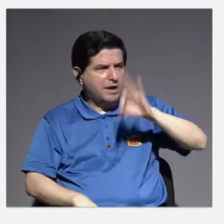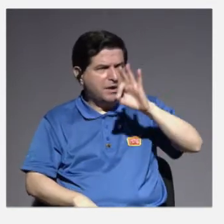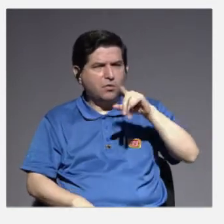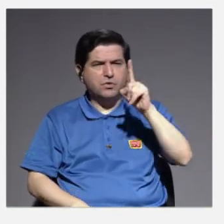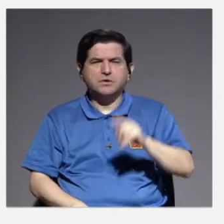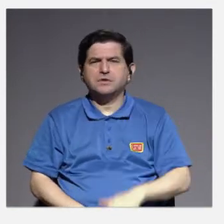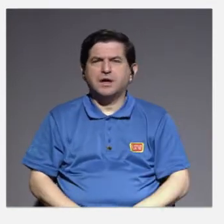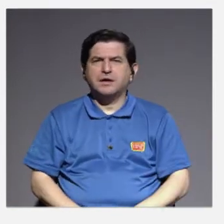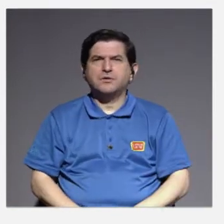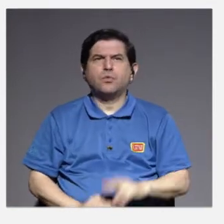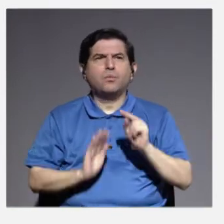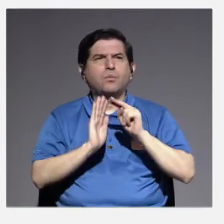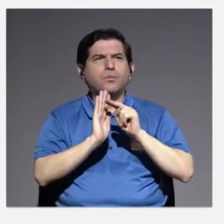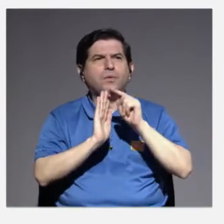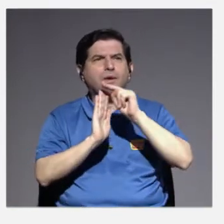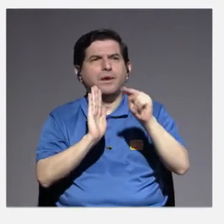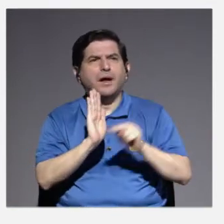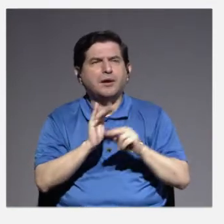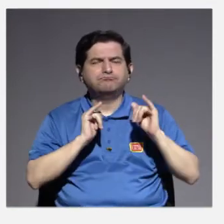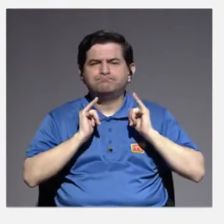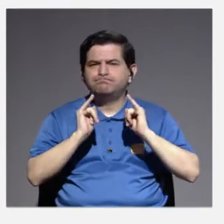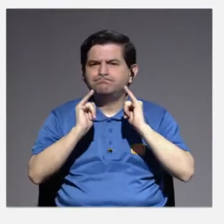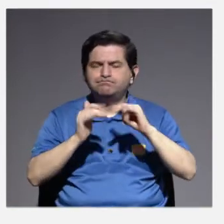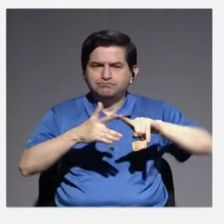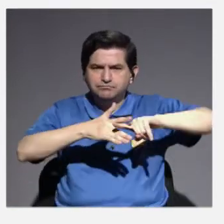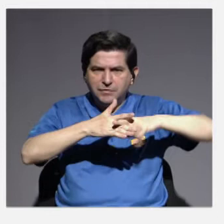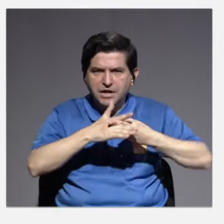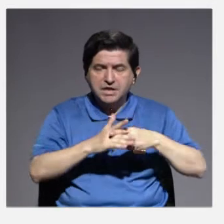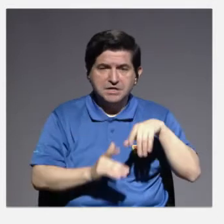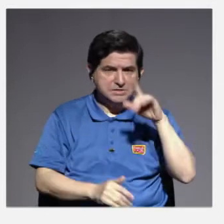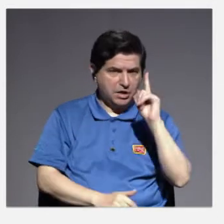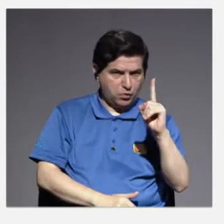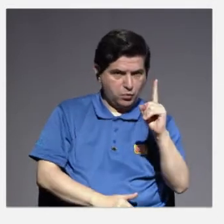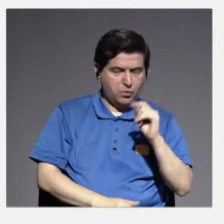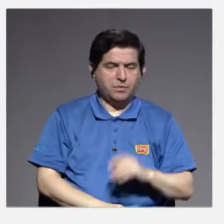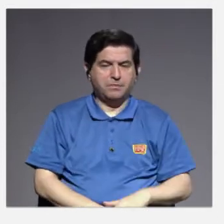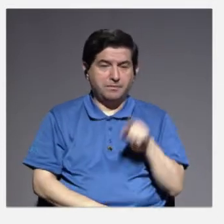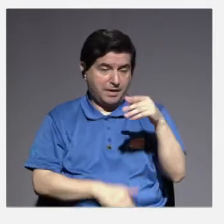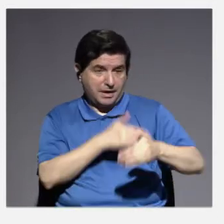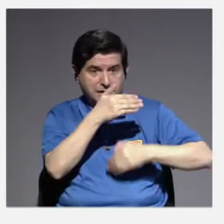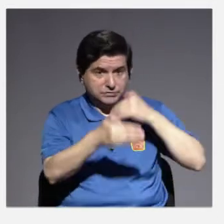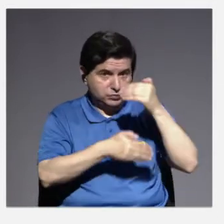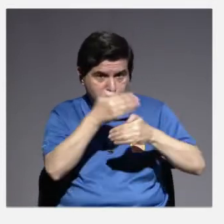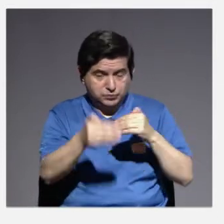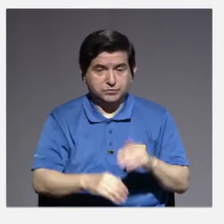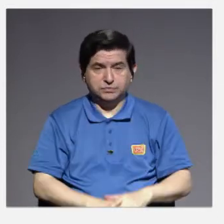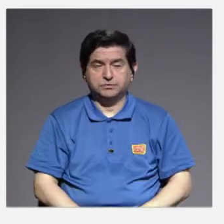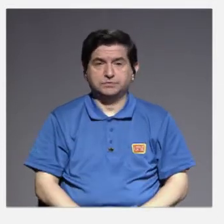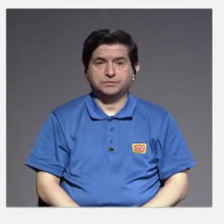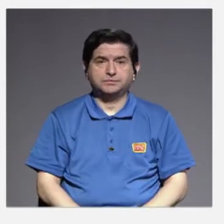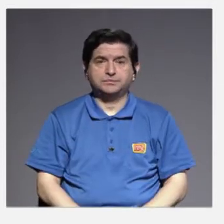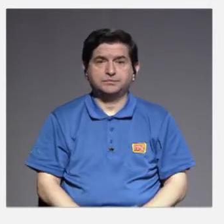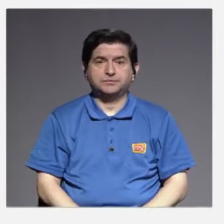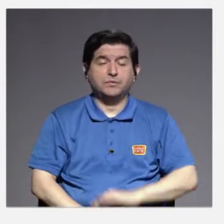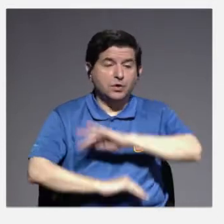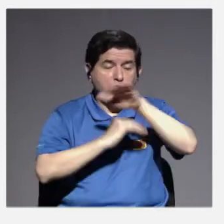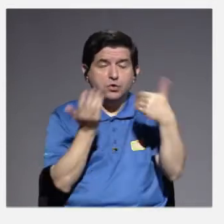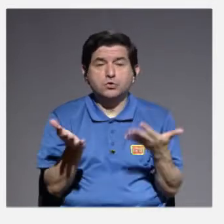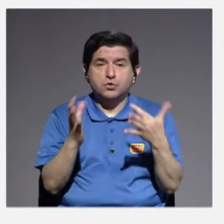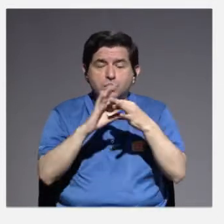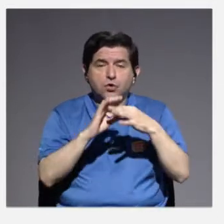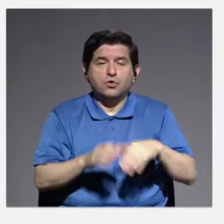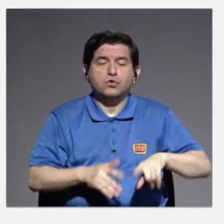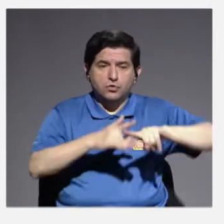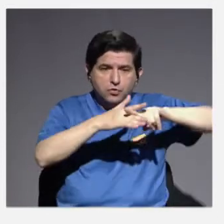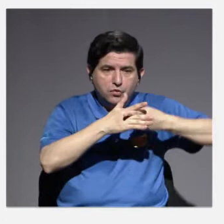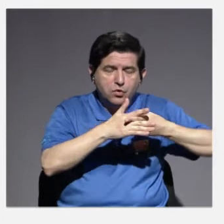un patrón más o menos homogéneo de que se inicia con alguno de estos. Entonces, estos procesos son todo lo que tiene que ver con la